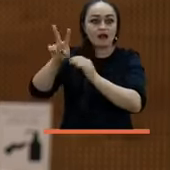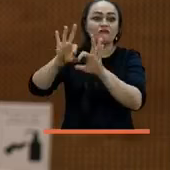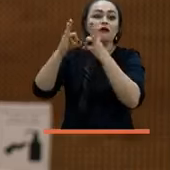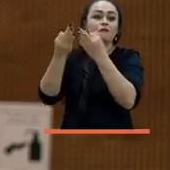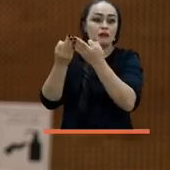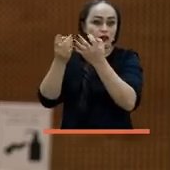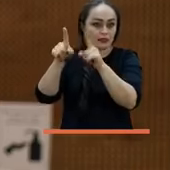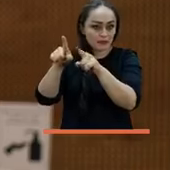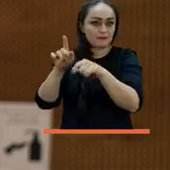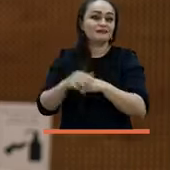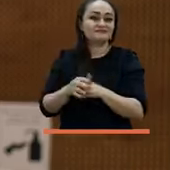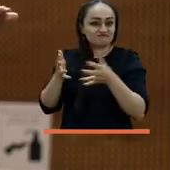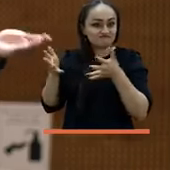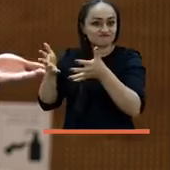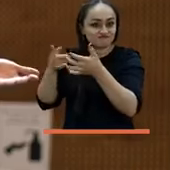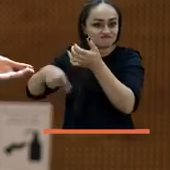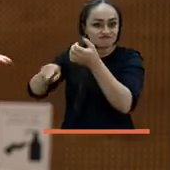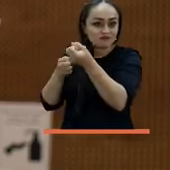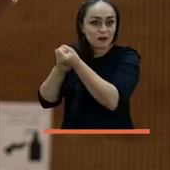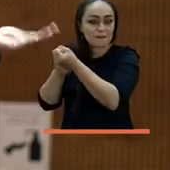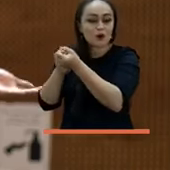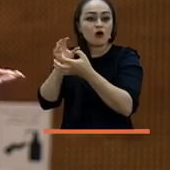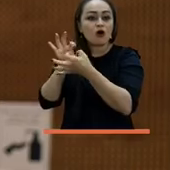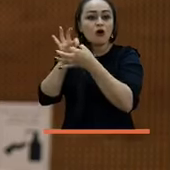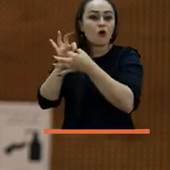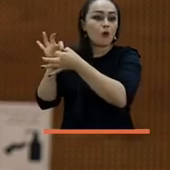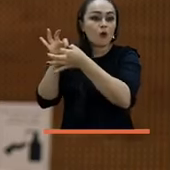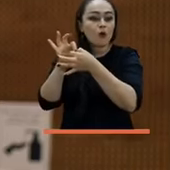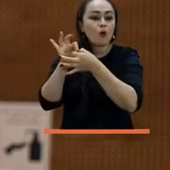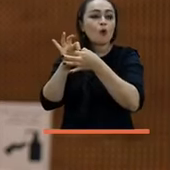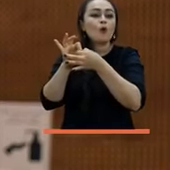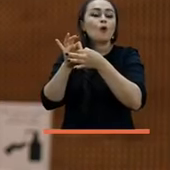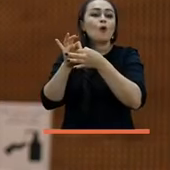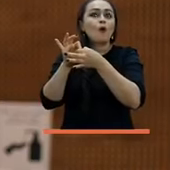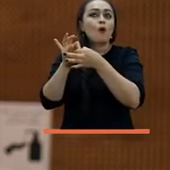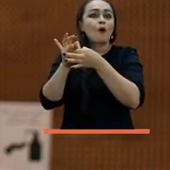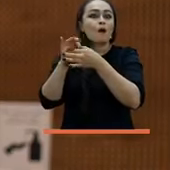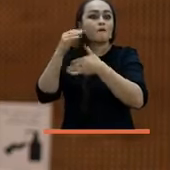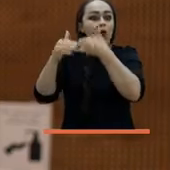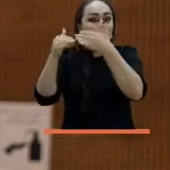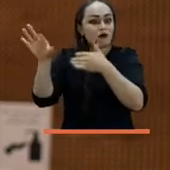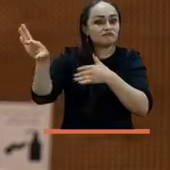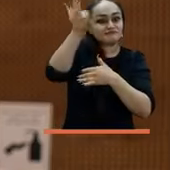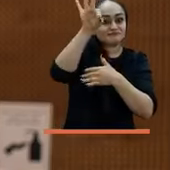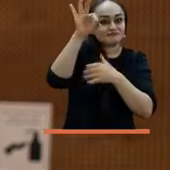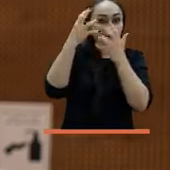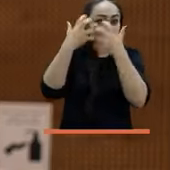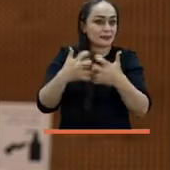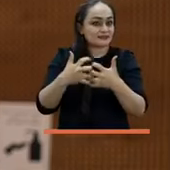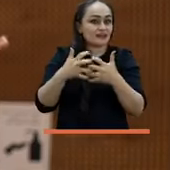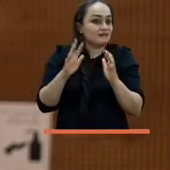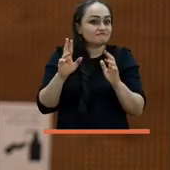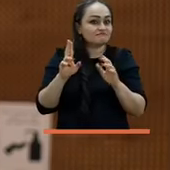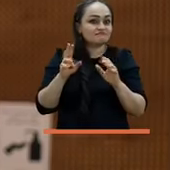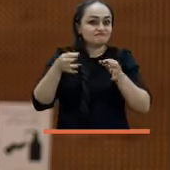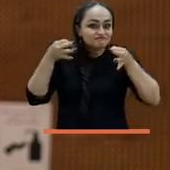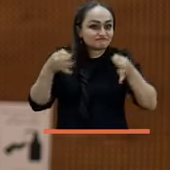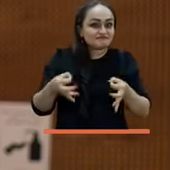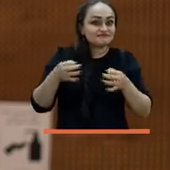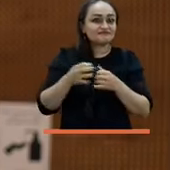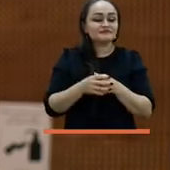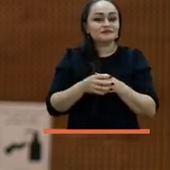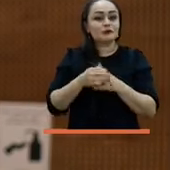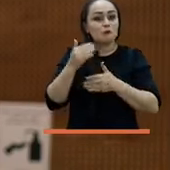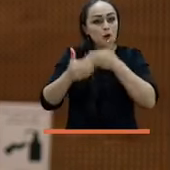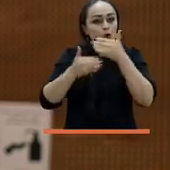de ser ese puente de conexión a la empresa regular porque como lo mencionaban ahorita la exigencia de